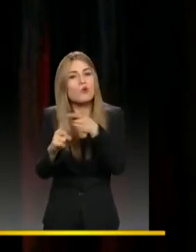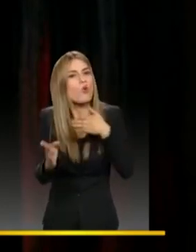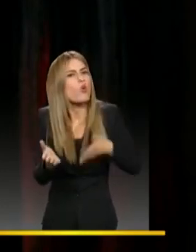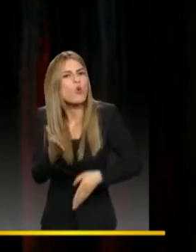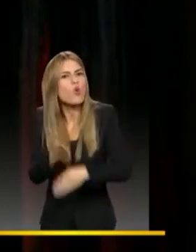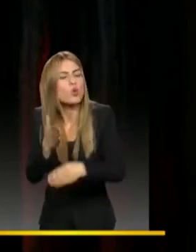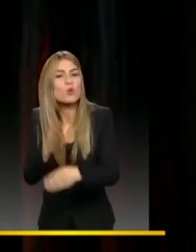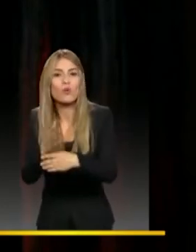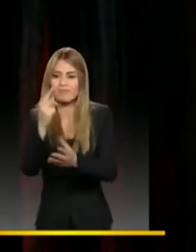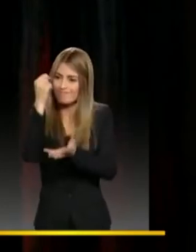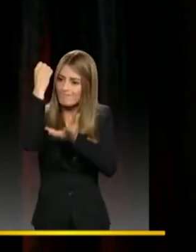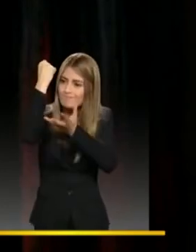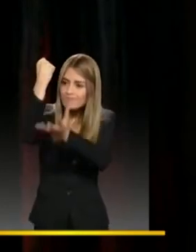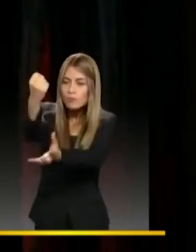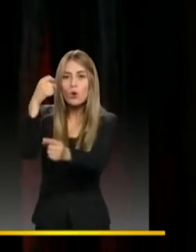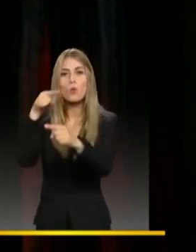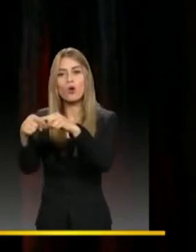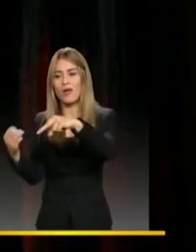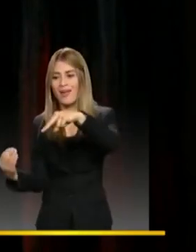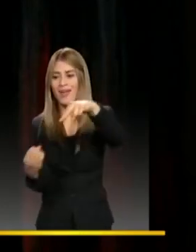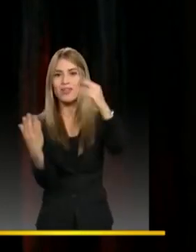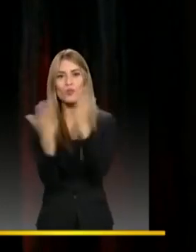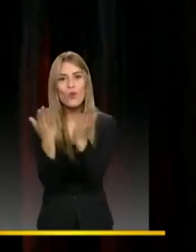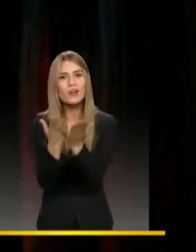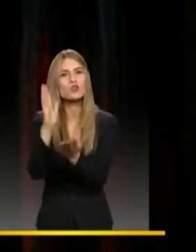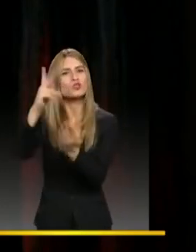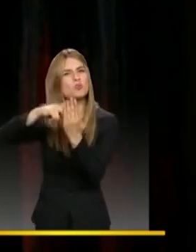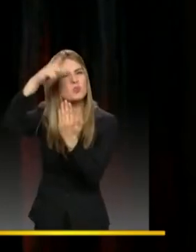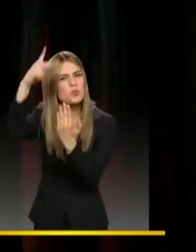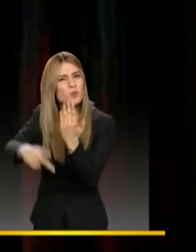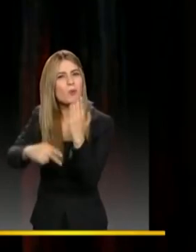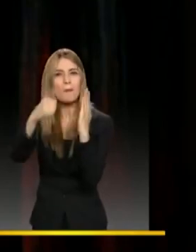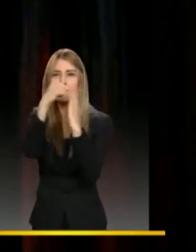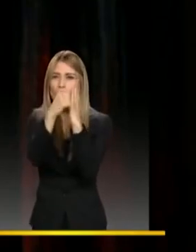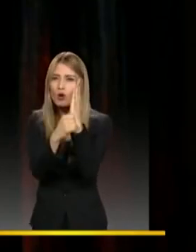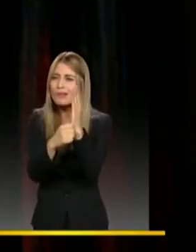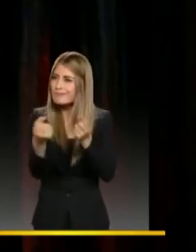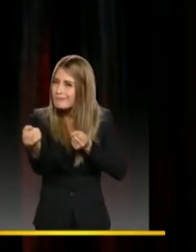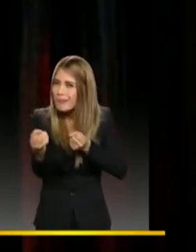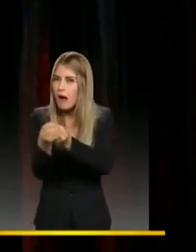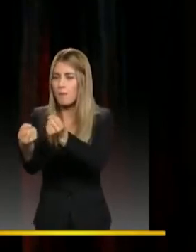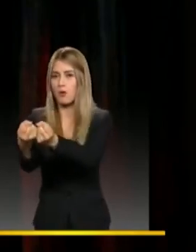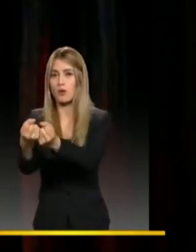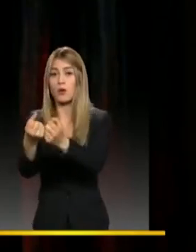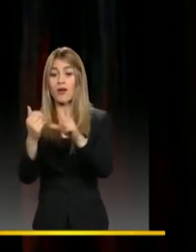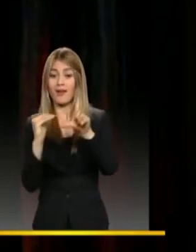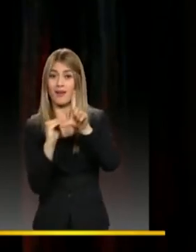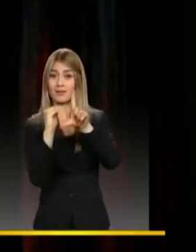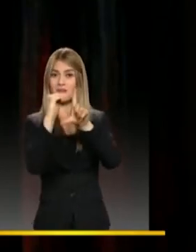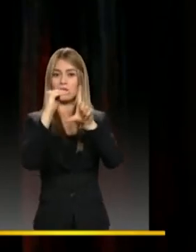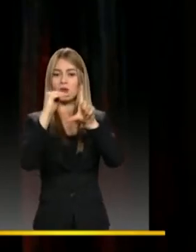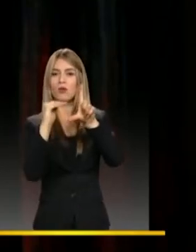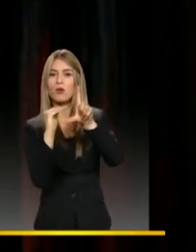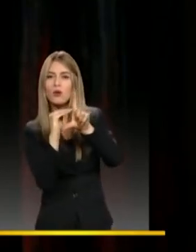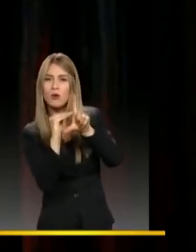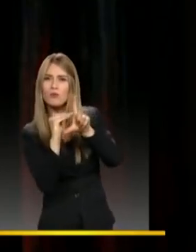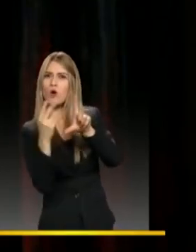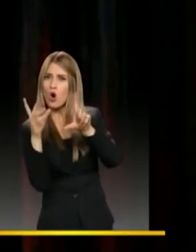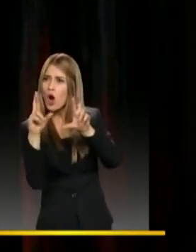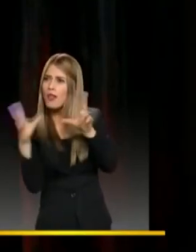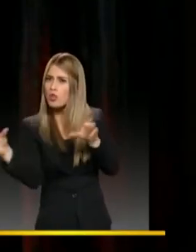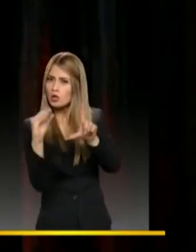logros de estos programas sociales, seguir ampliando la clase media y mantener un